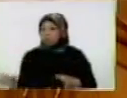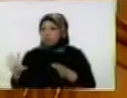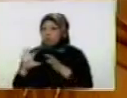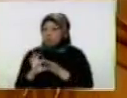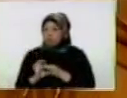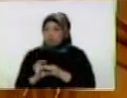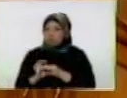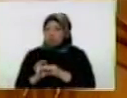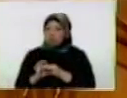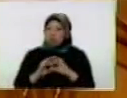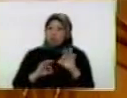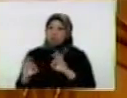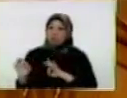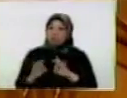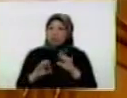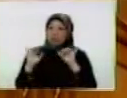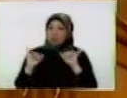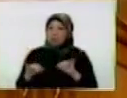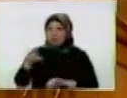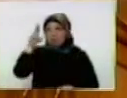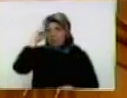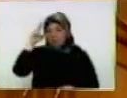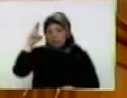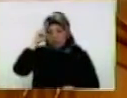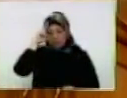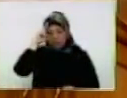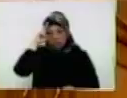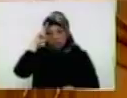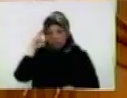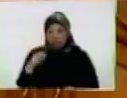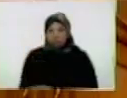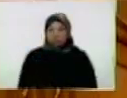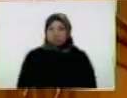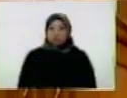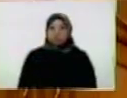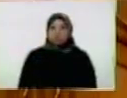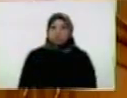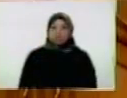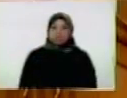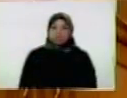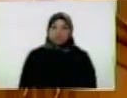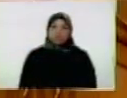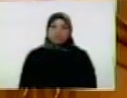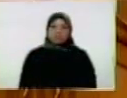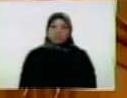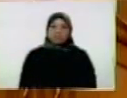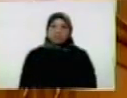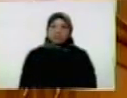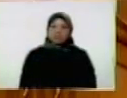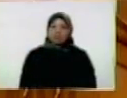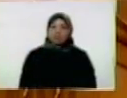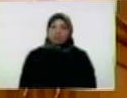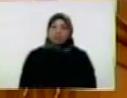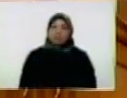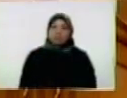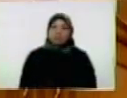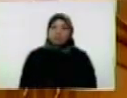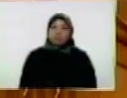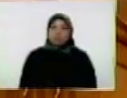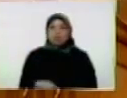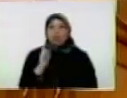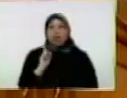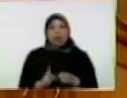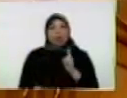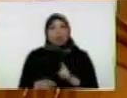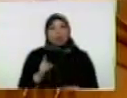preparados, sobre todo en la mente. Porque a veces es esa campaña mediática del COCU que es